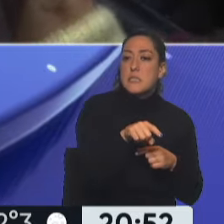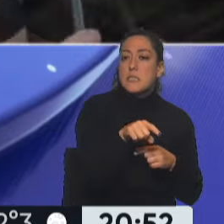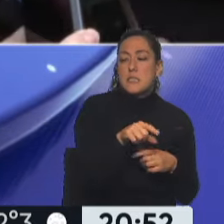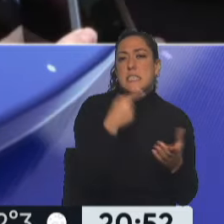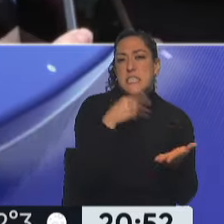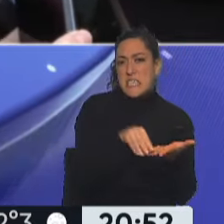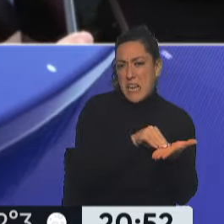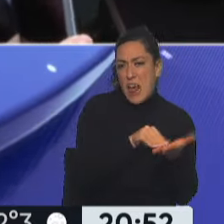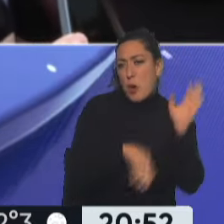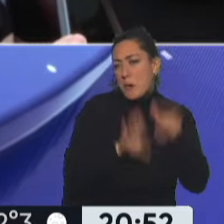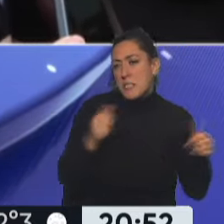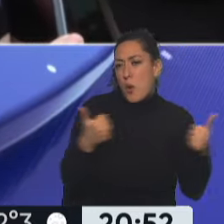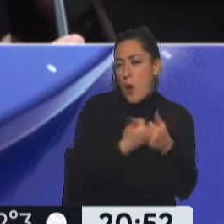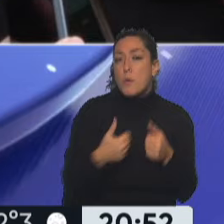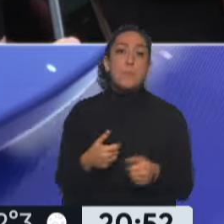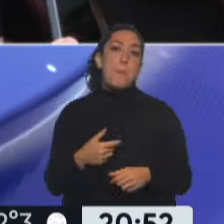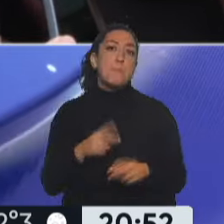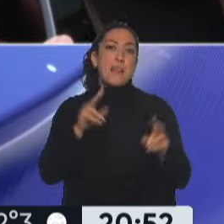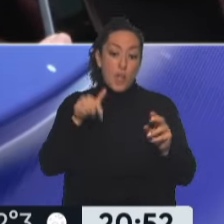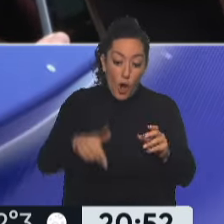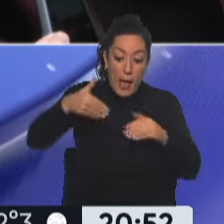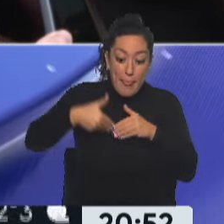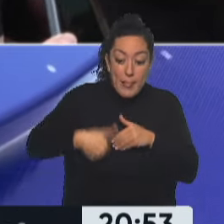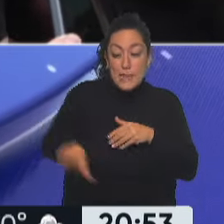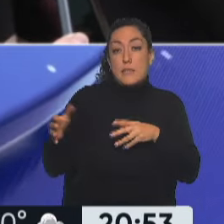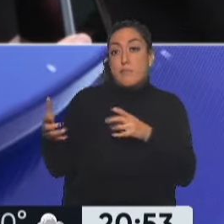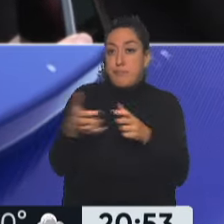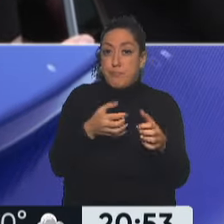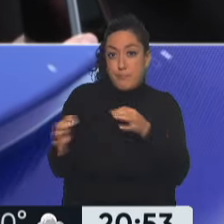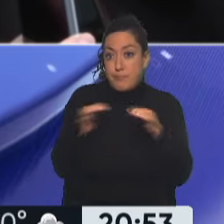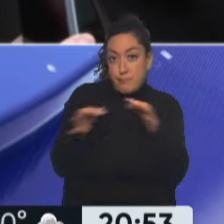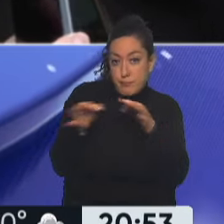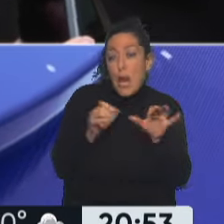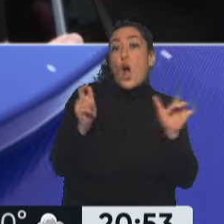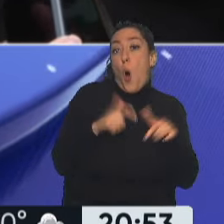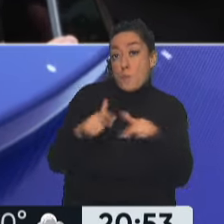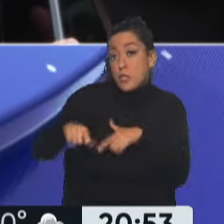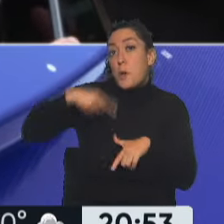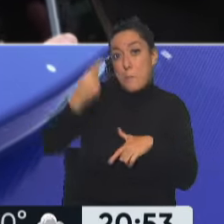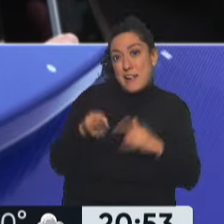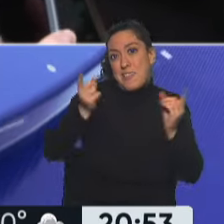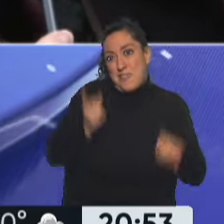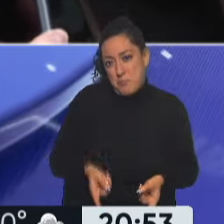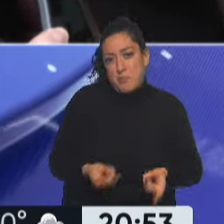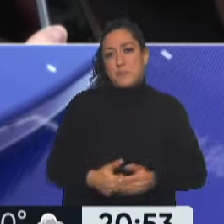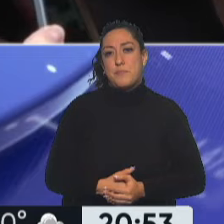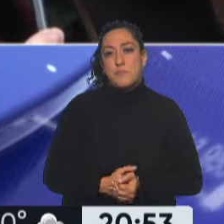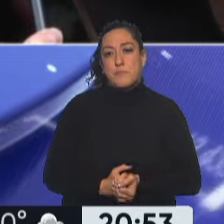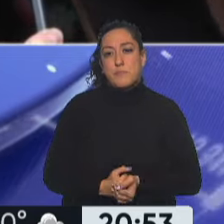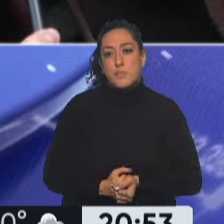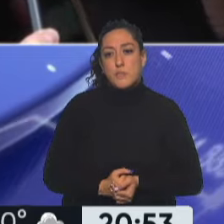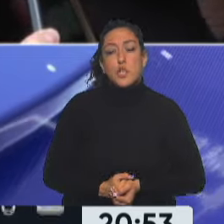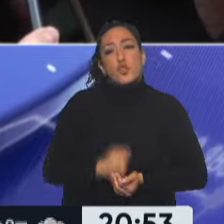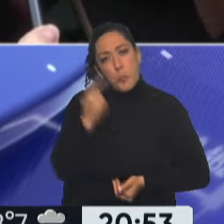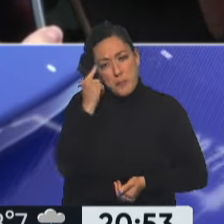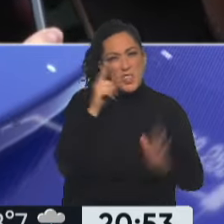el Senado. Hay muchas cosas que hay que conversar a partir de hoy, más aún mañana en las comisiones. Pero bueno, yo creo que van a salir dos